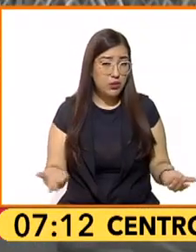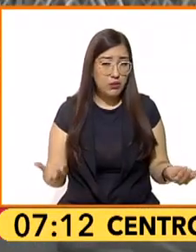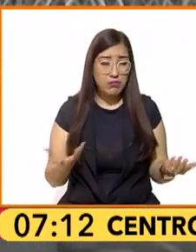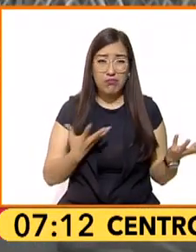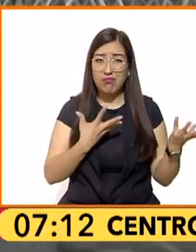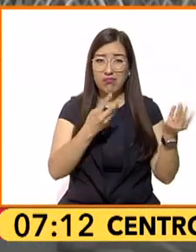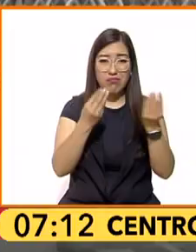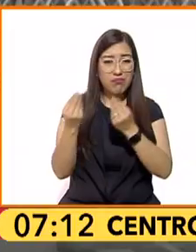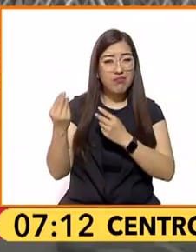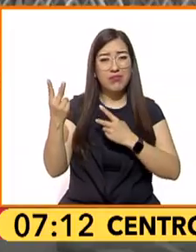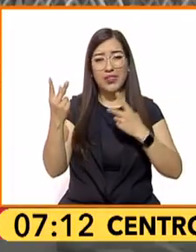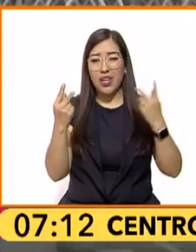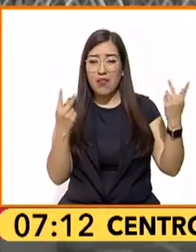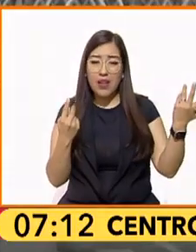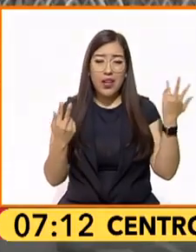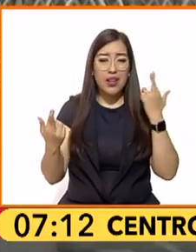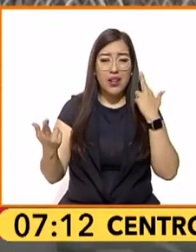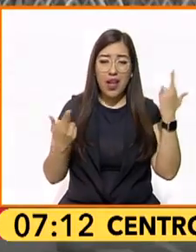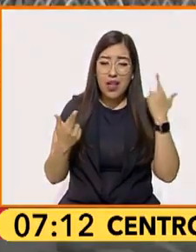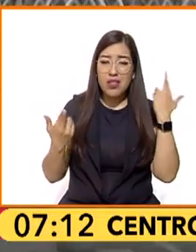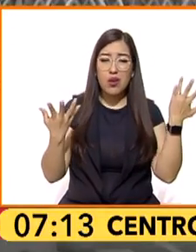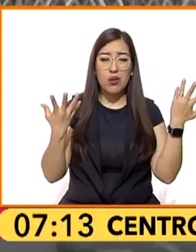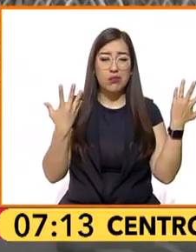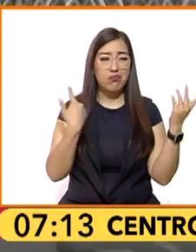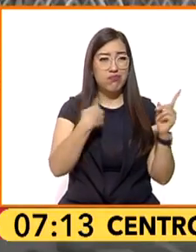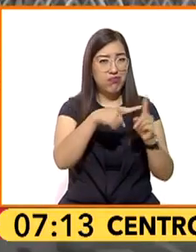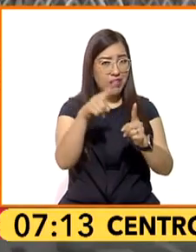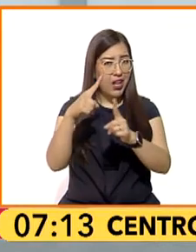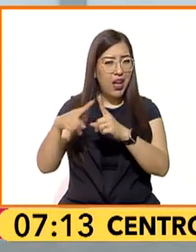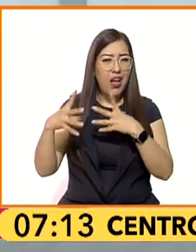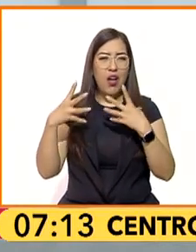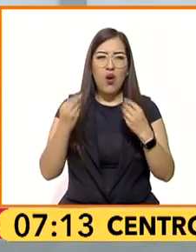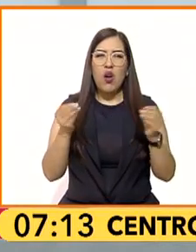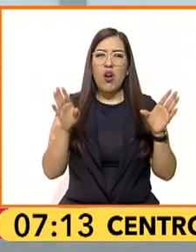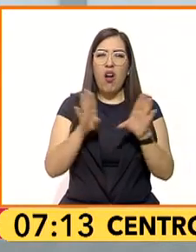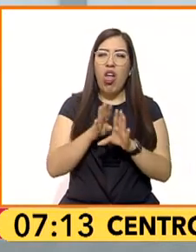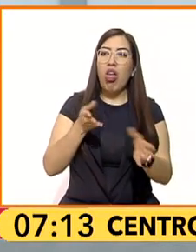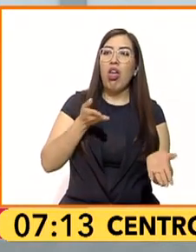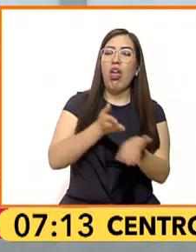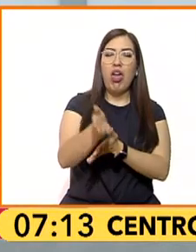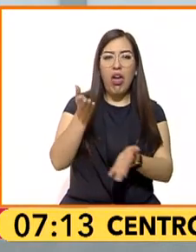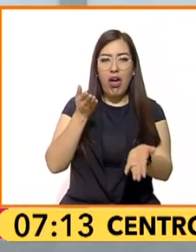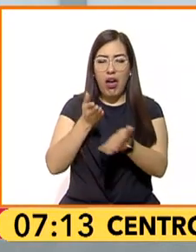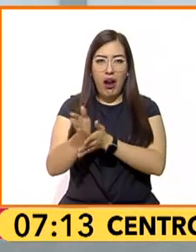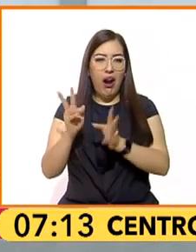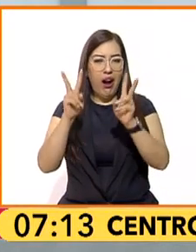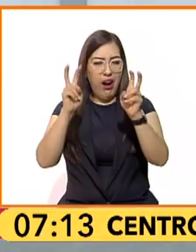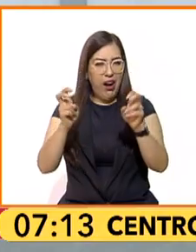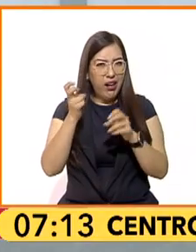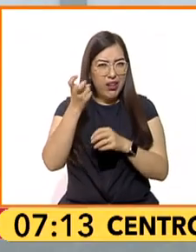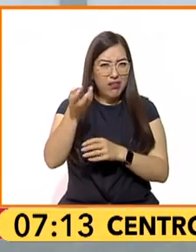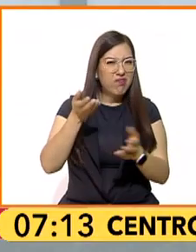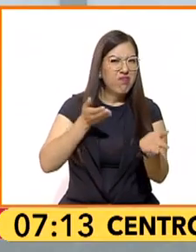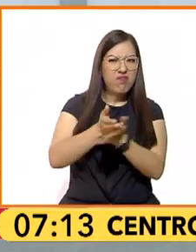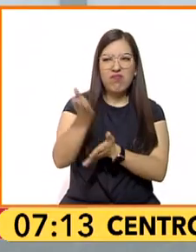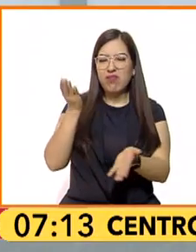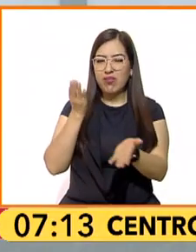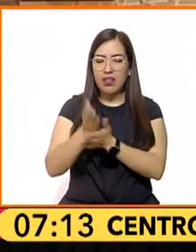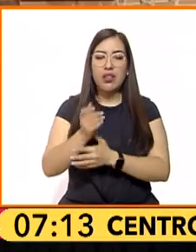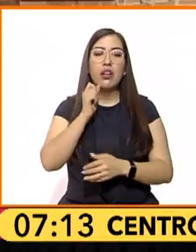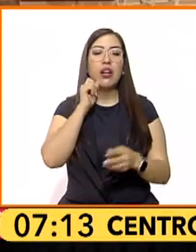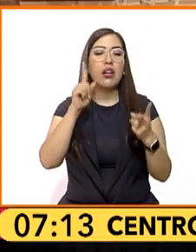han sido realmente muy atropellados frente al tema. Lo otro, y bueno, y